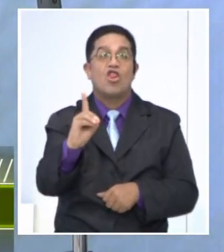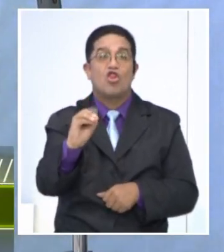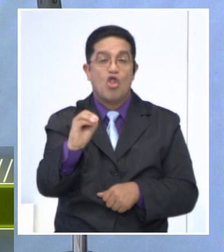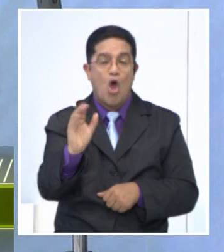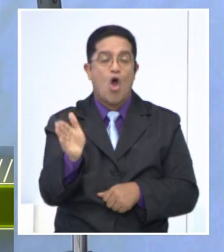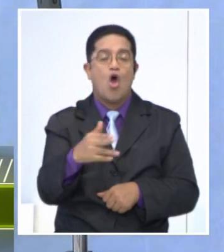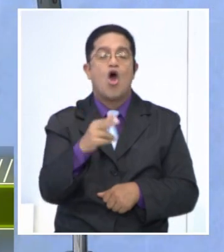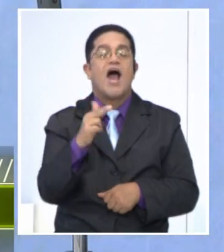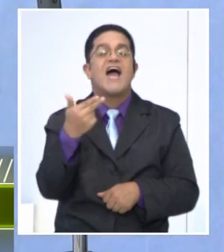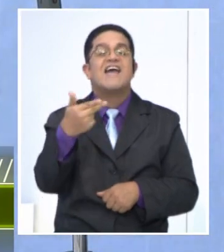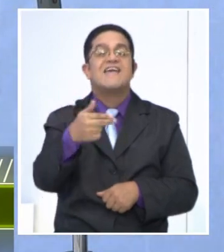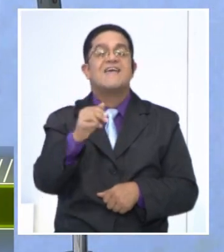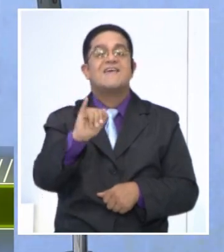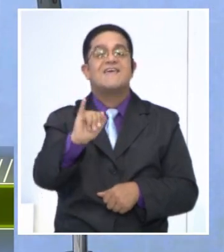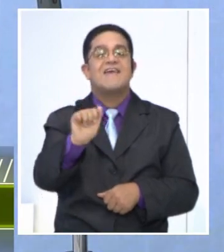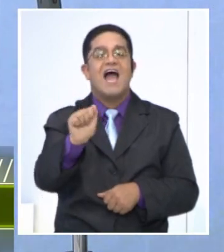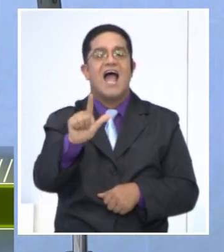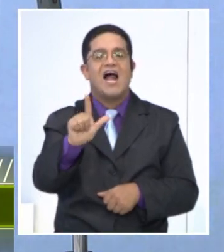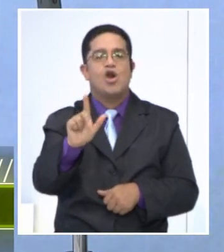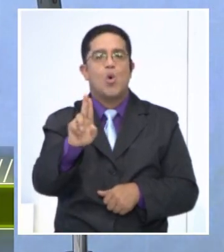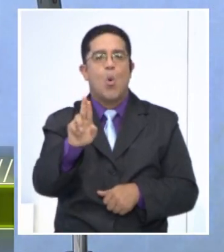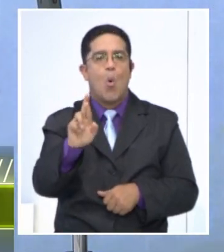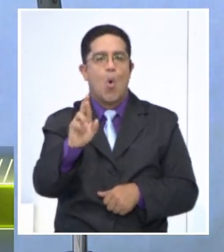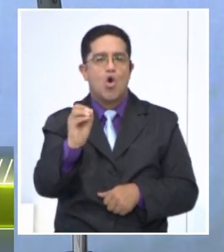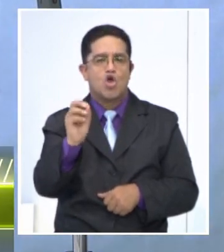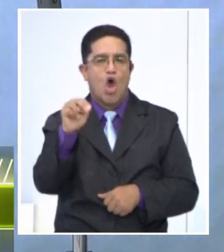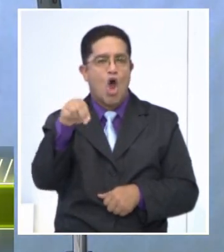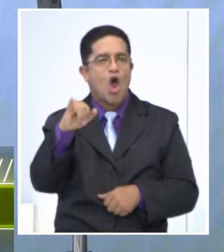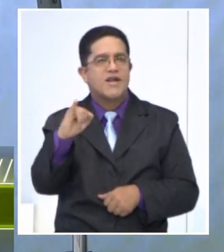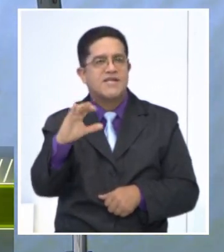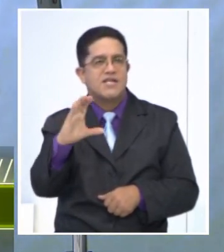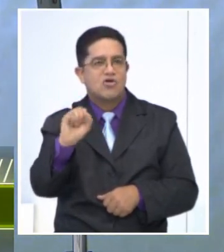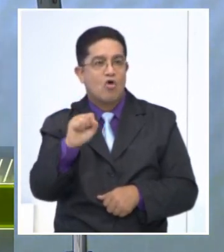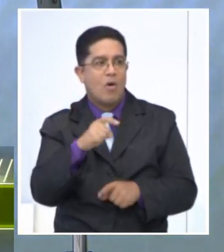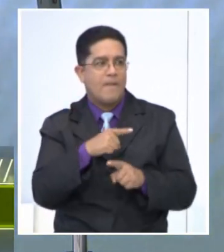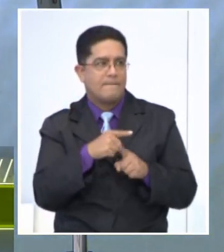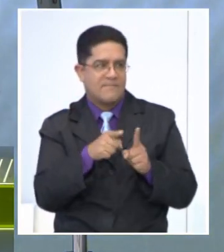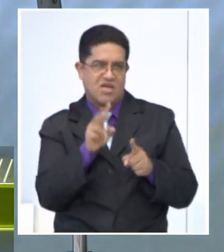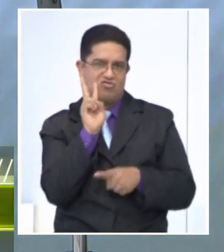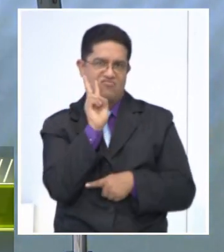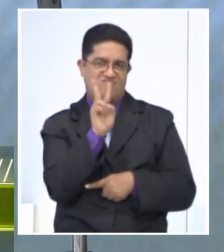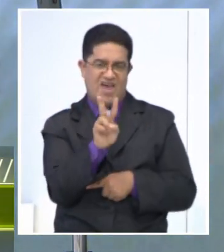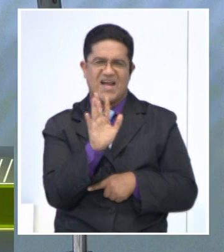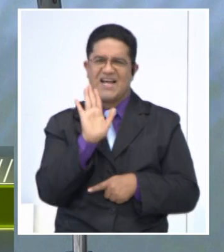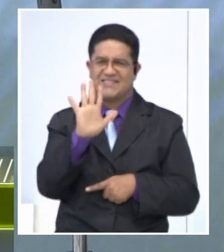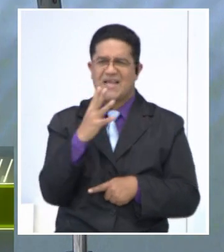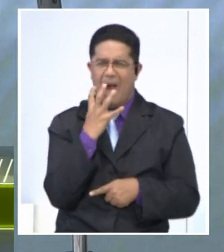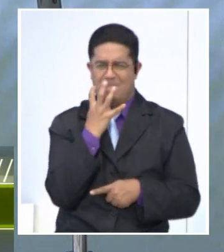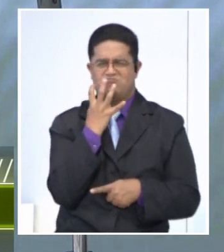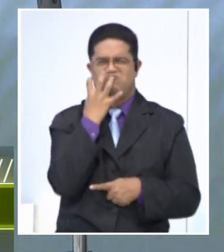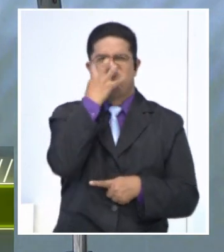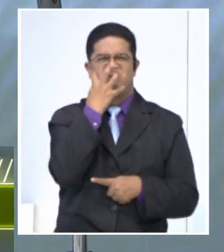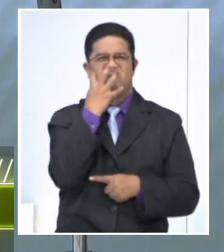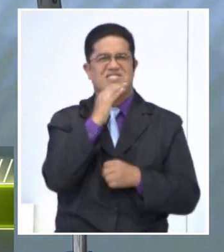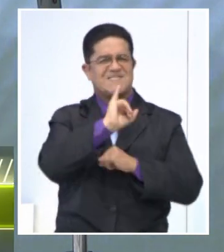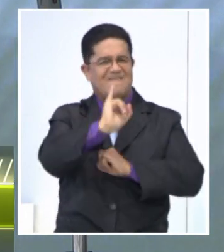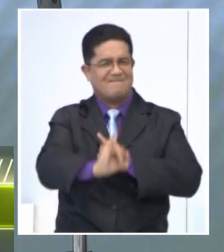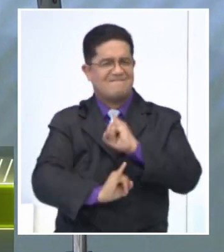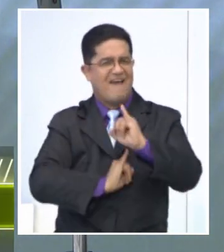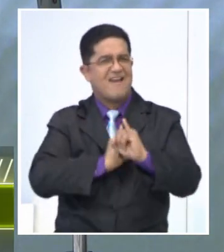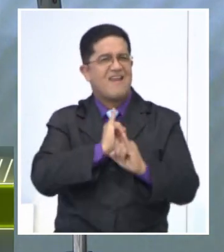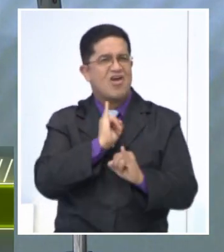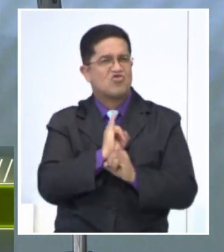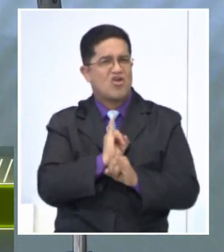o de intermedia reticulación, pero tampoco es para ver esas bocas que estamos viendo a nivel internacional, de